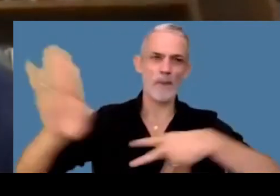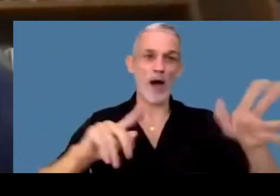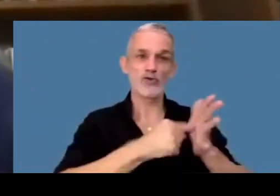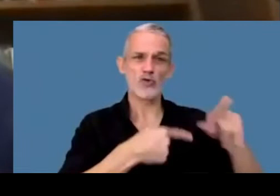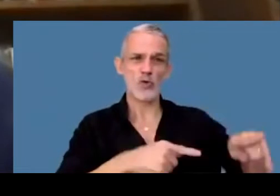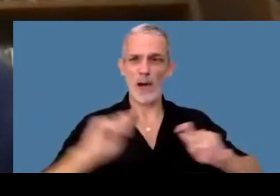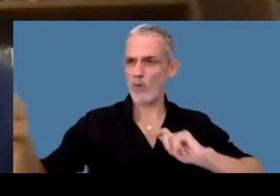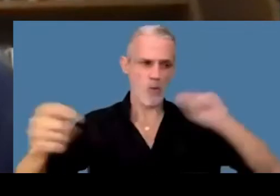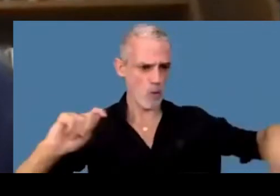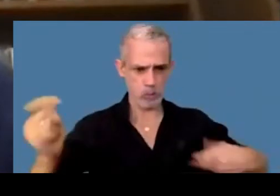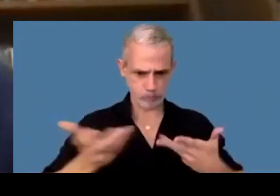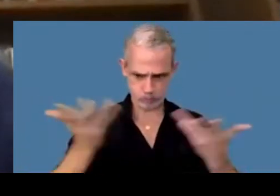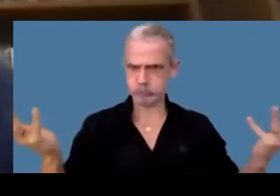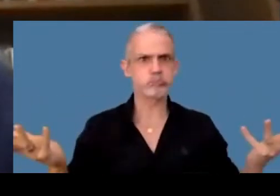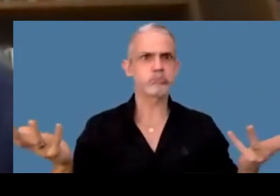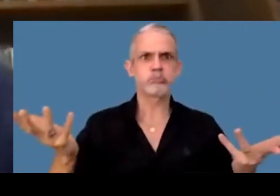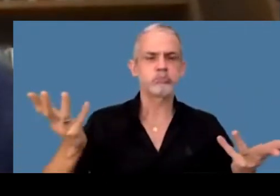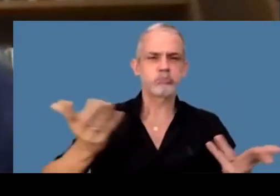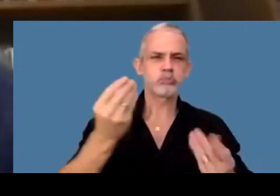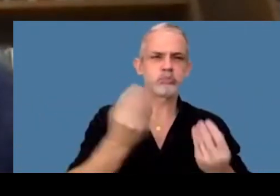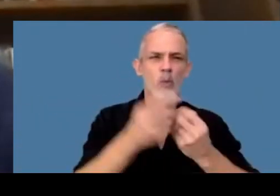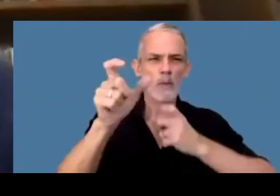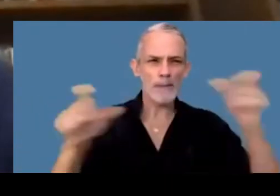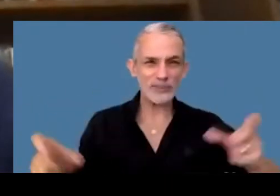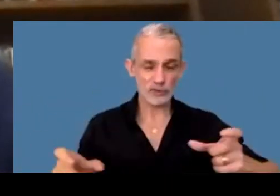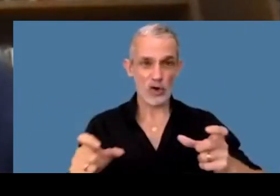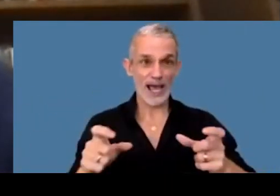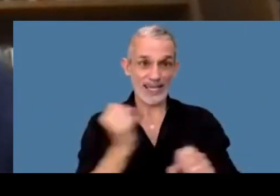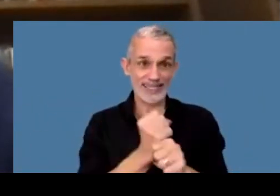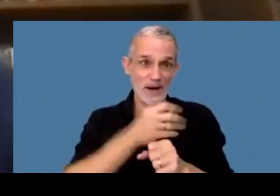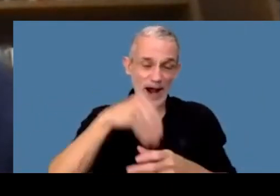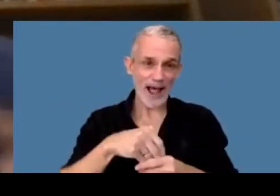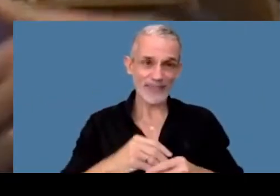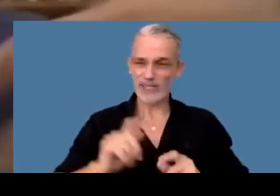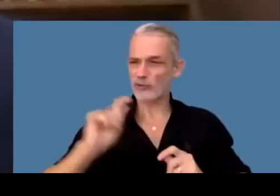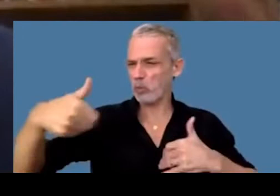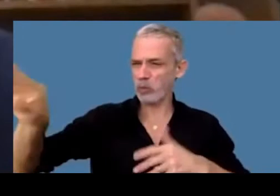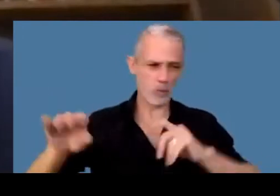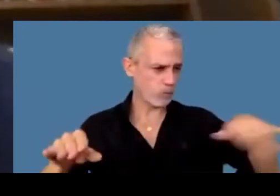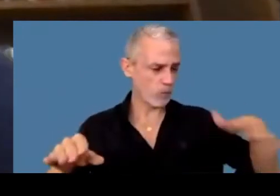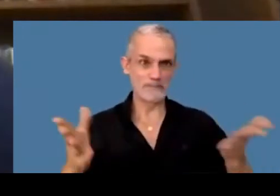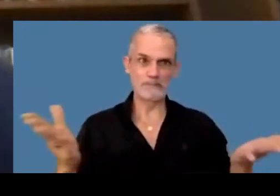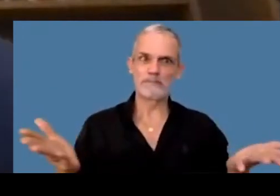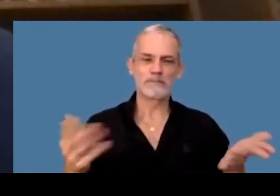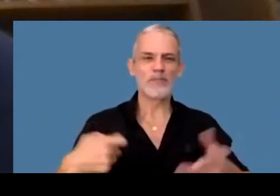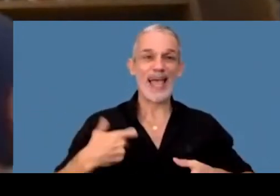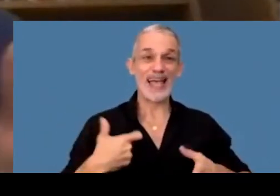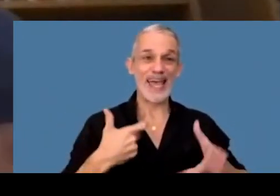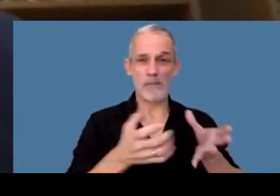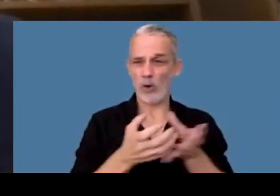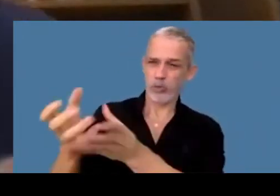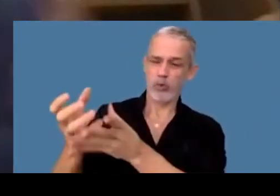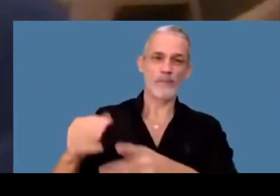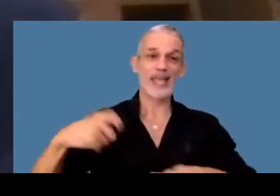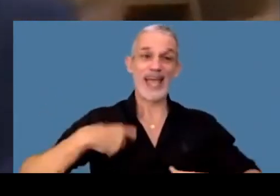Buenos Aires de un montón de personal, se transfirieron gremios. O sea, los gremios